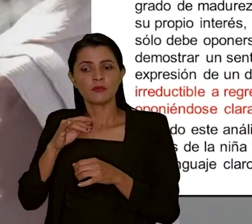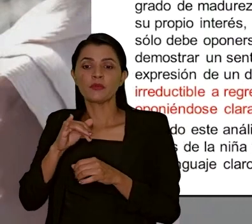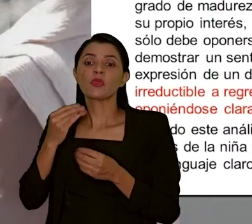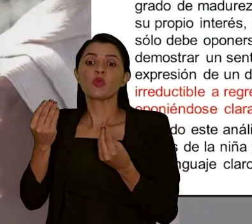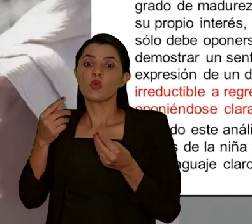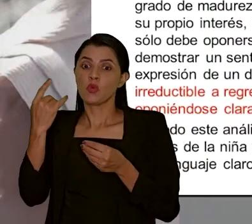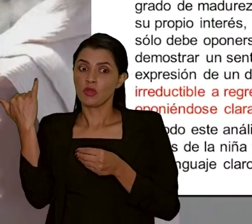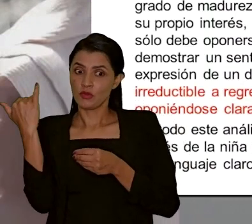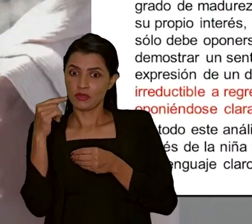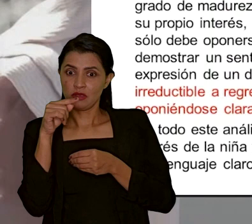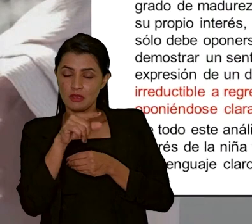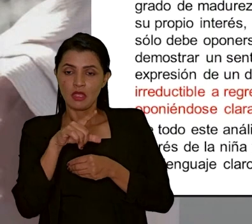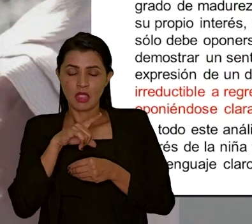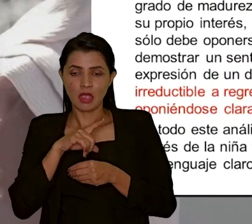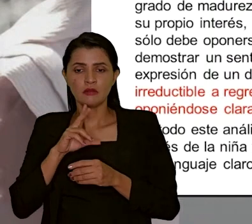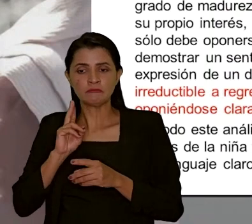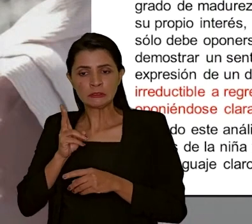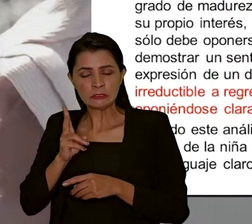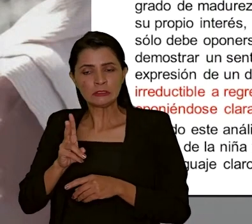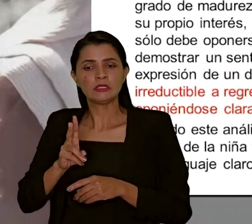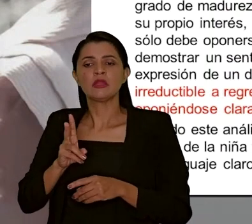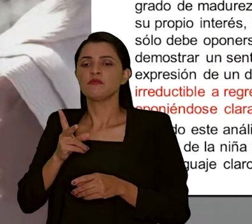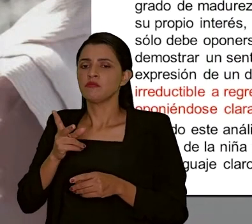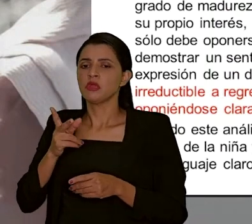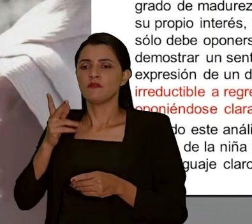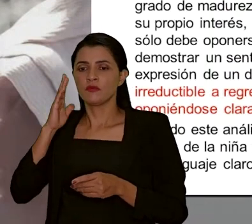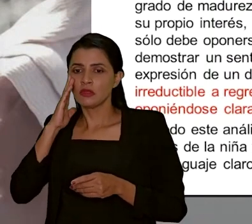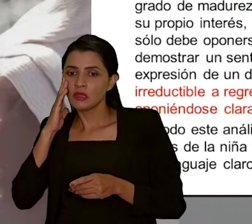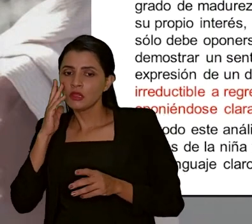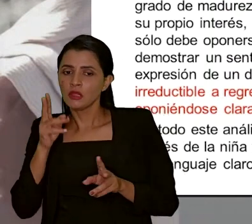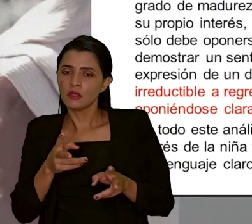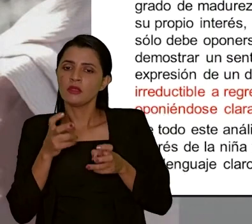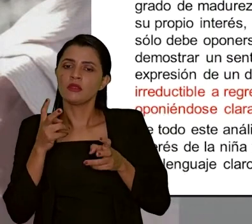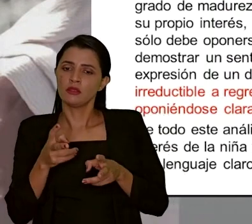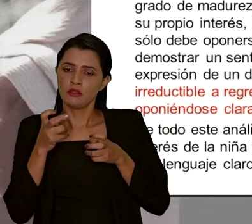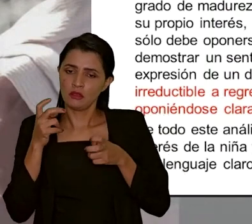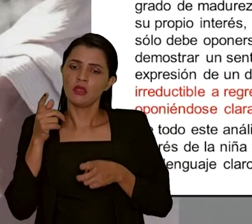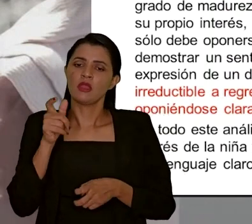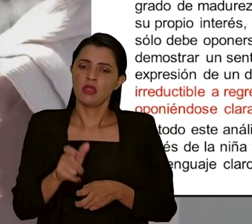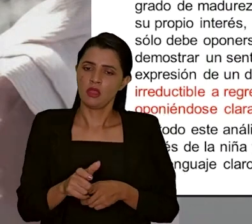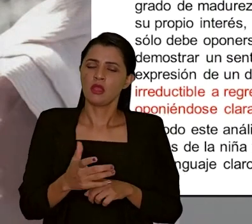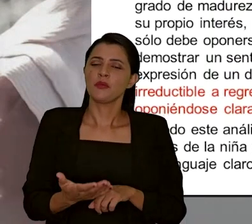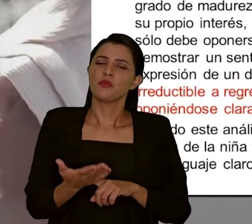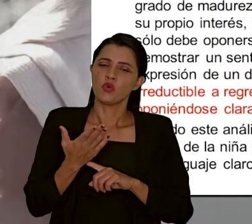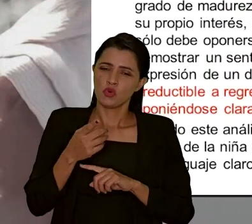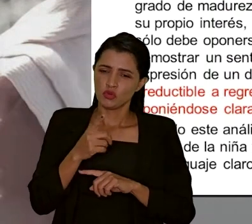consistentemente ha interpretado que la oposición del niño debe